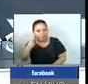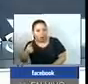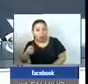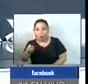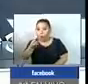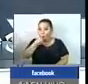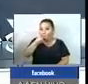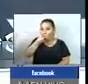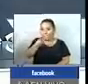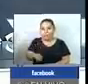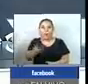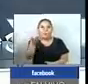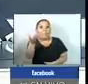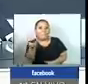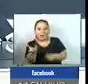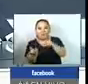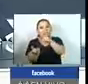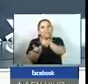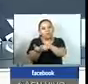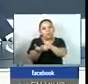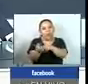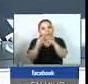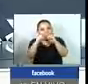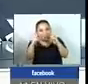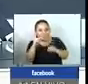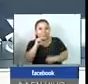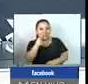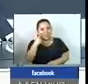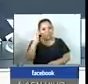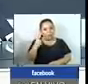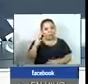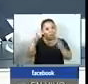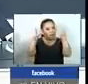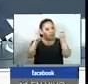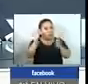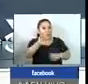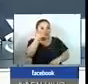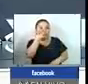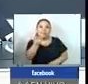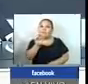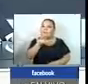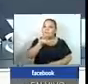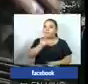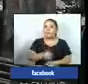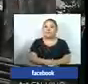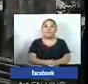choripanes que están ganando fama a pasos agigantados a continuación la sección olores y sabores